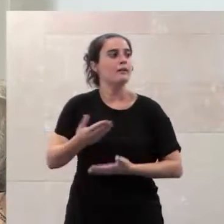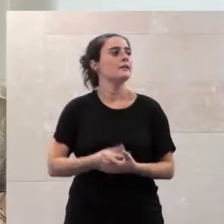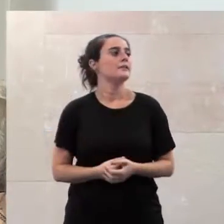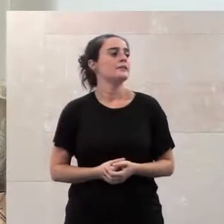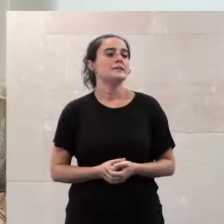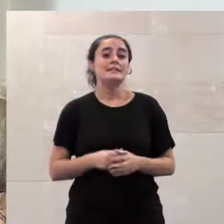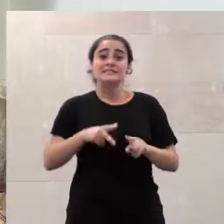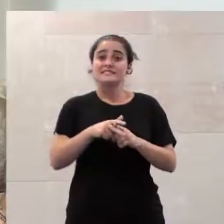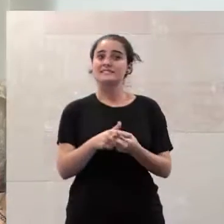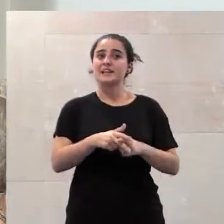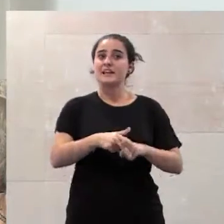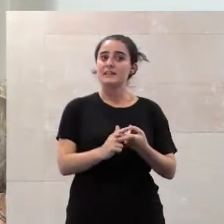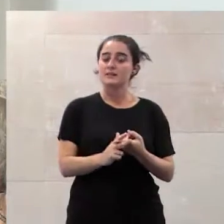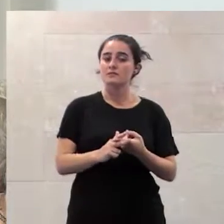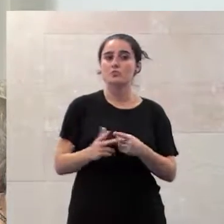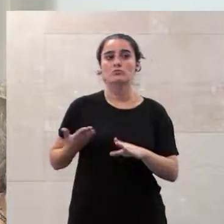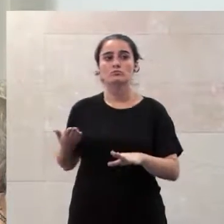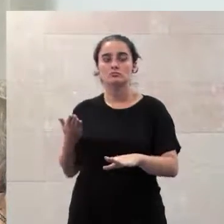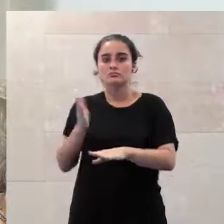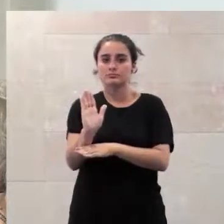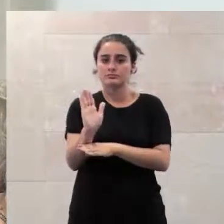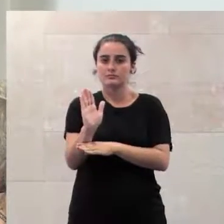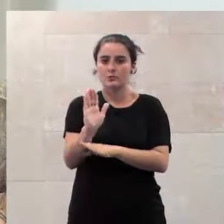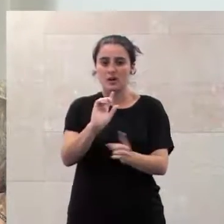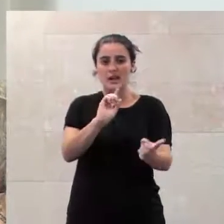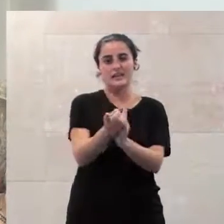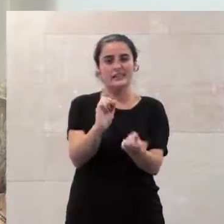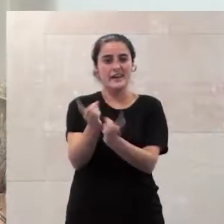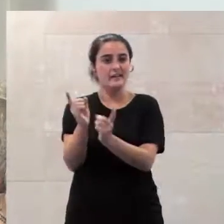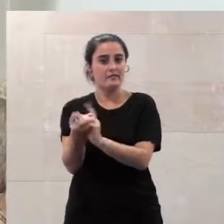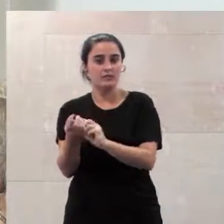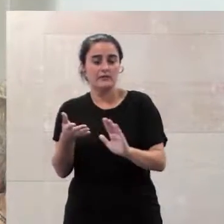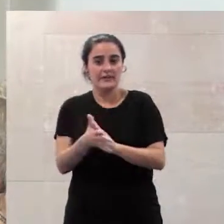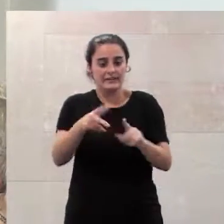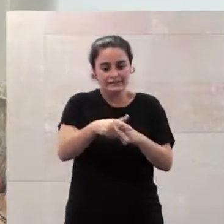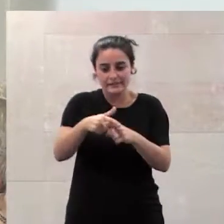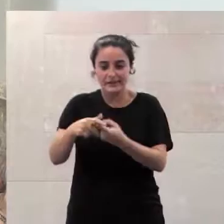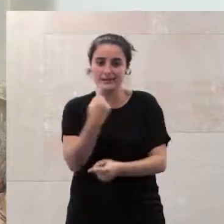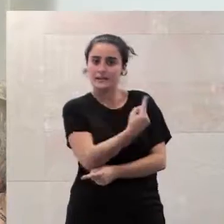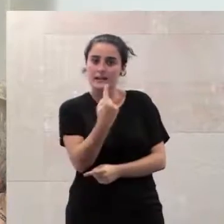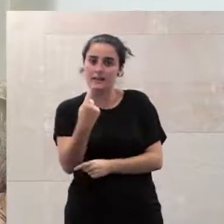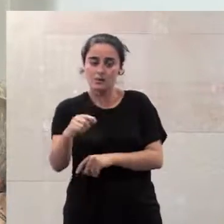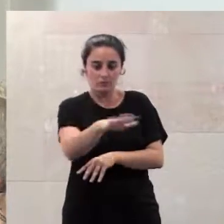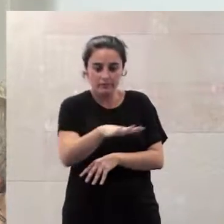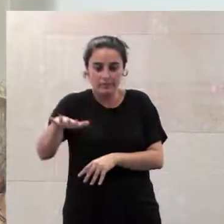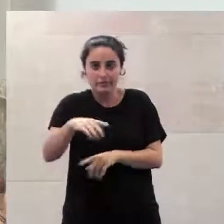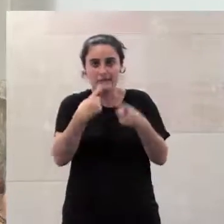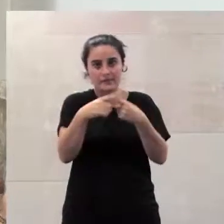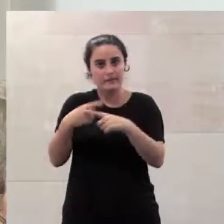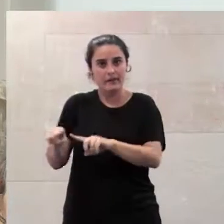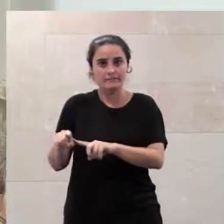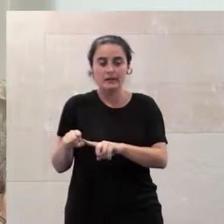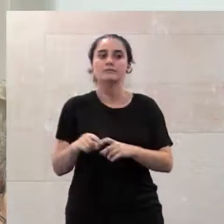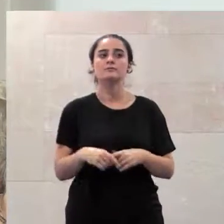taller está planteado como un taller itinerante, ¿no? Que cada uno de los talleres se va a dar en un municipio diferente. Entonces, las